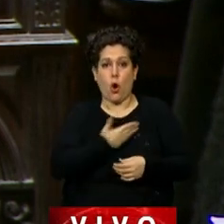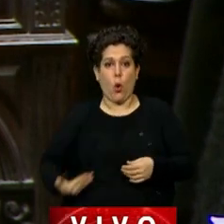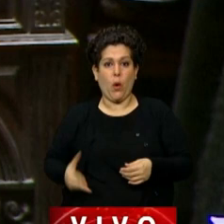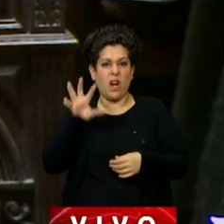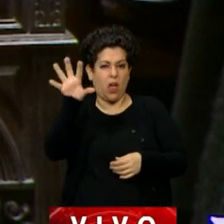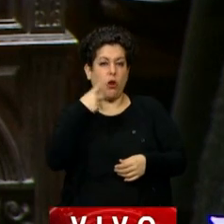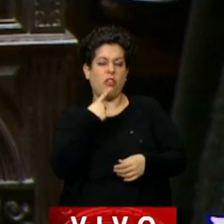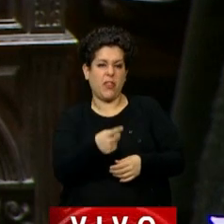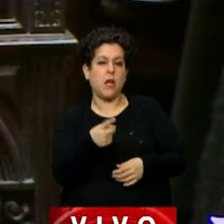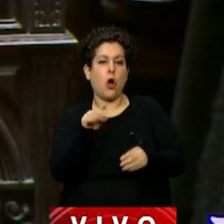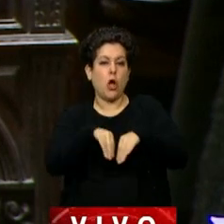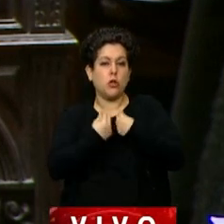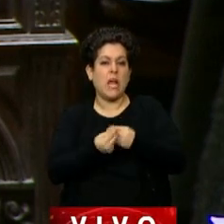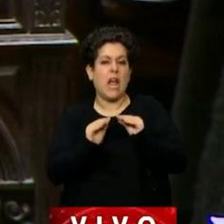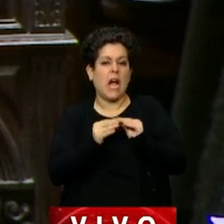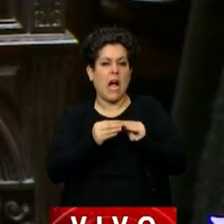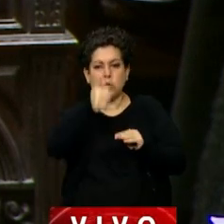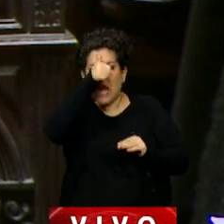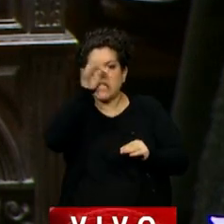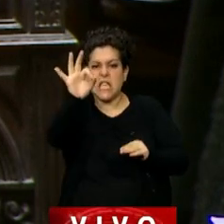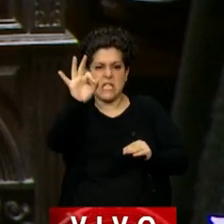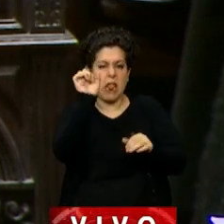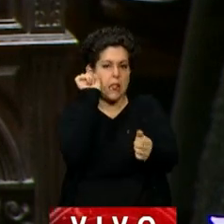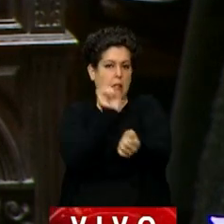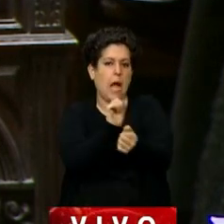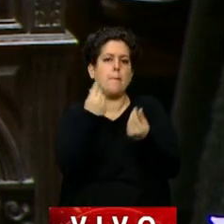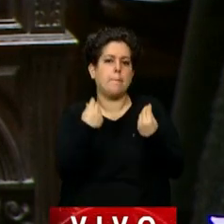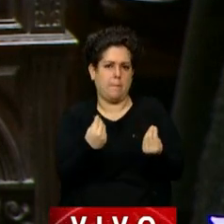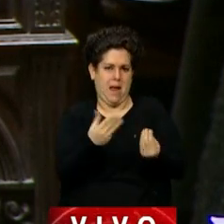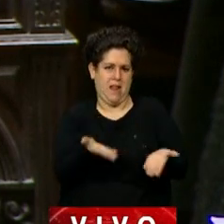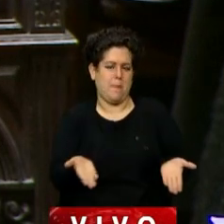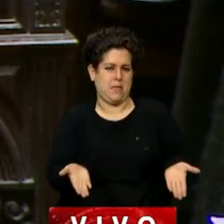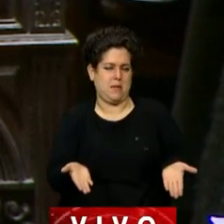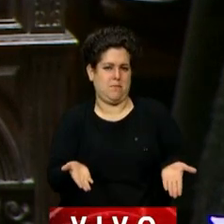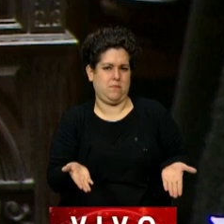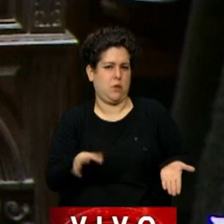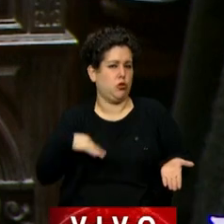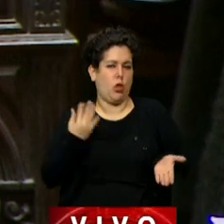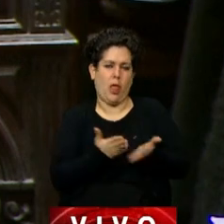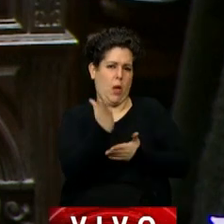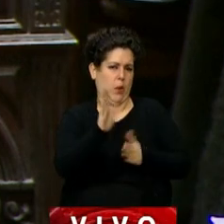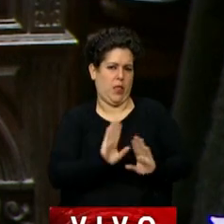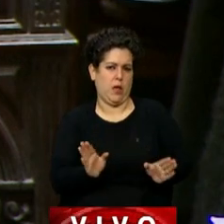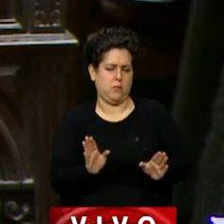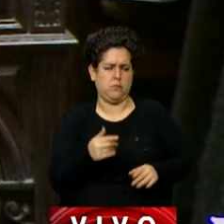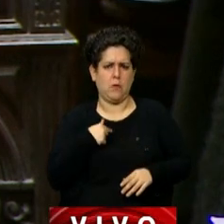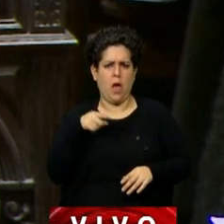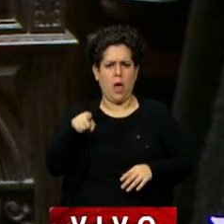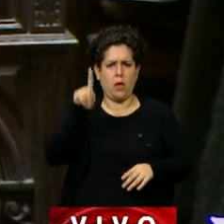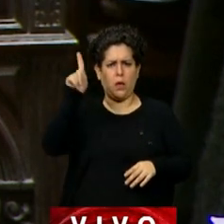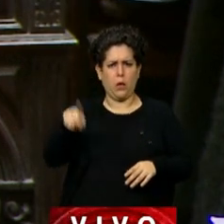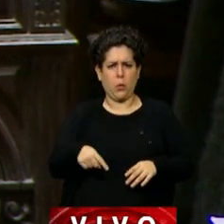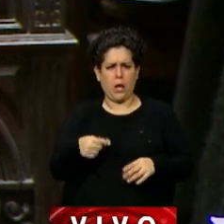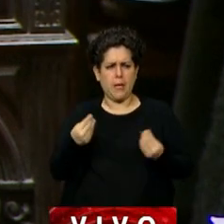tenía 60 causas guardadas para tenerla a Milagro presa toda la vida. Y empezaron